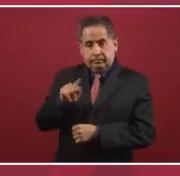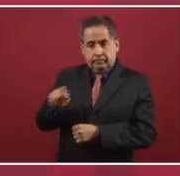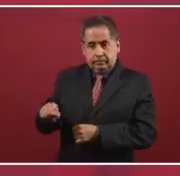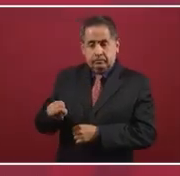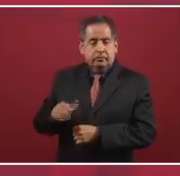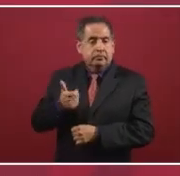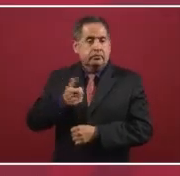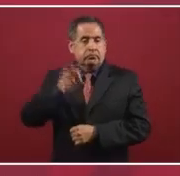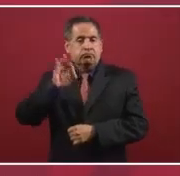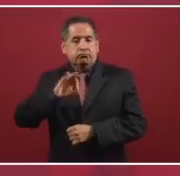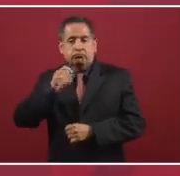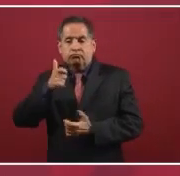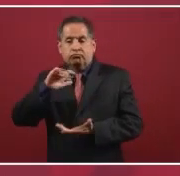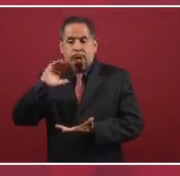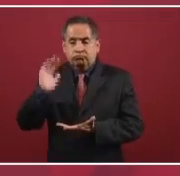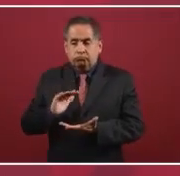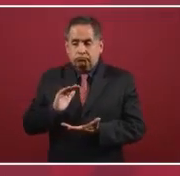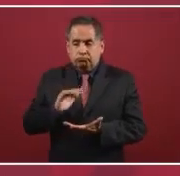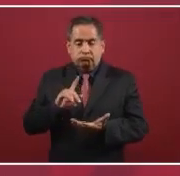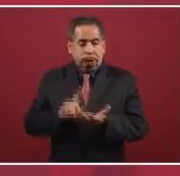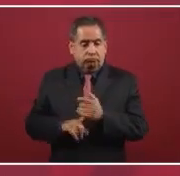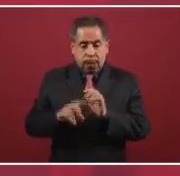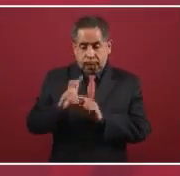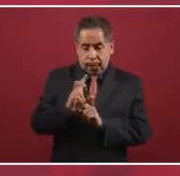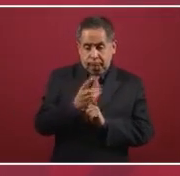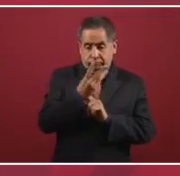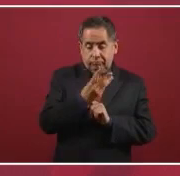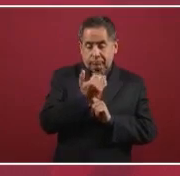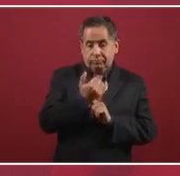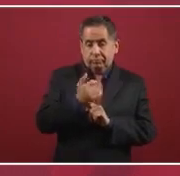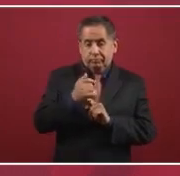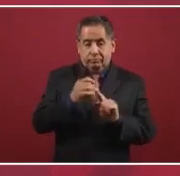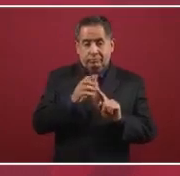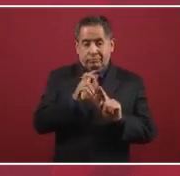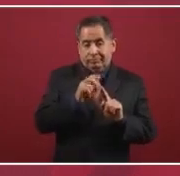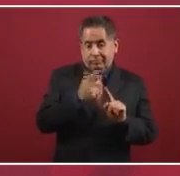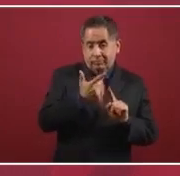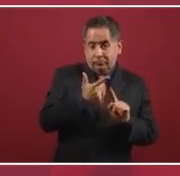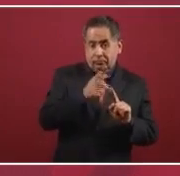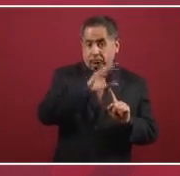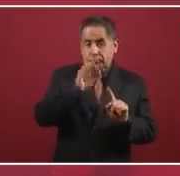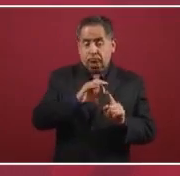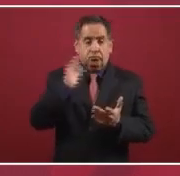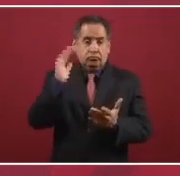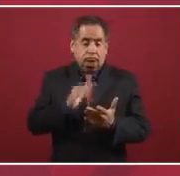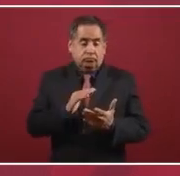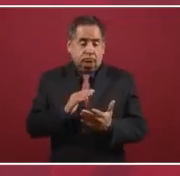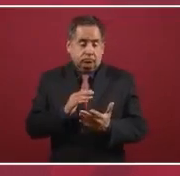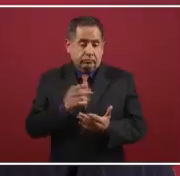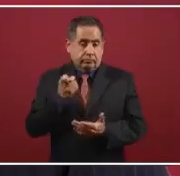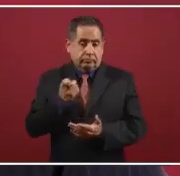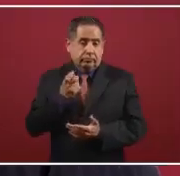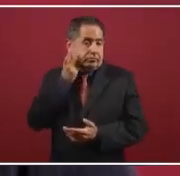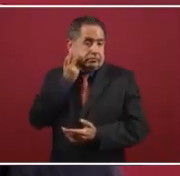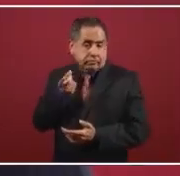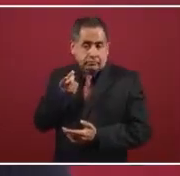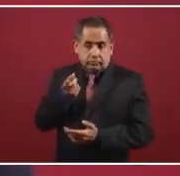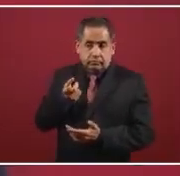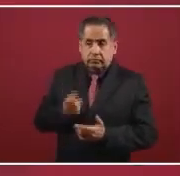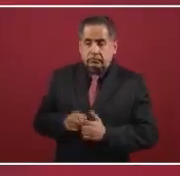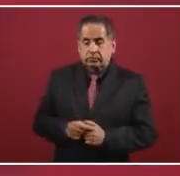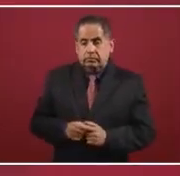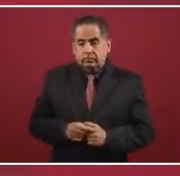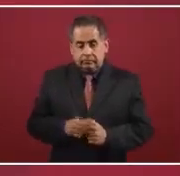reducción de la tarifa fue entre el 33 y el 38%. ¿Por qué entre el 33 y el